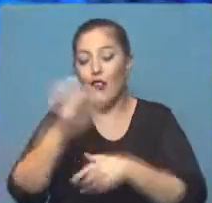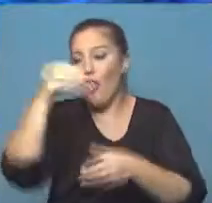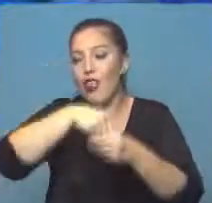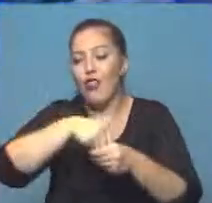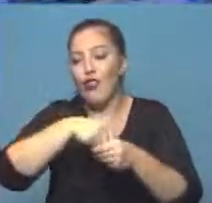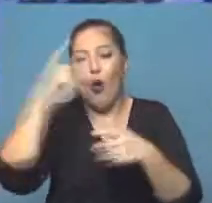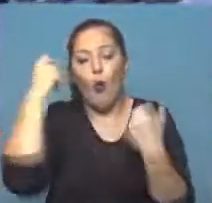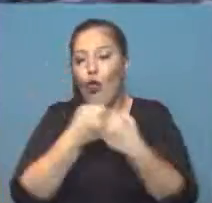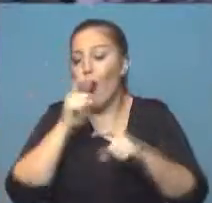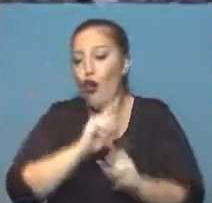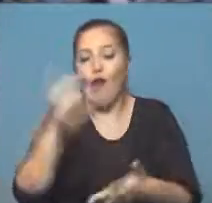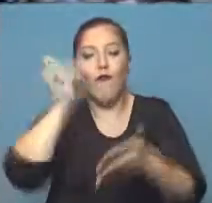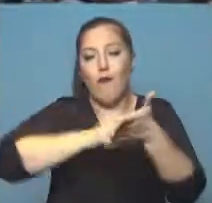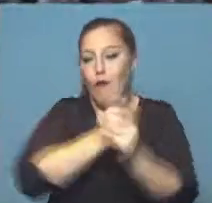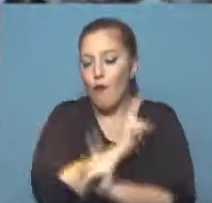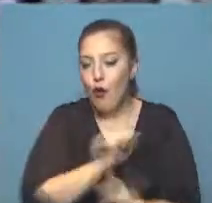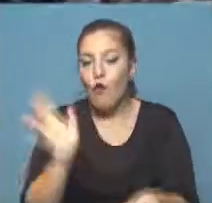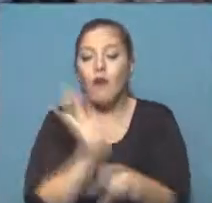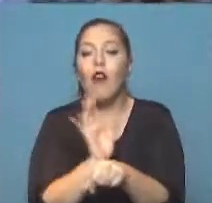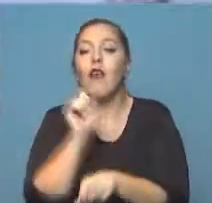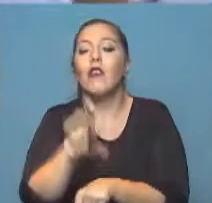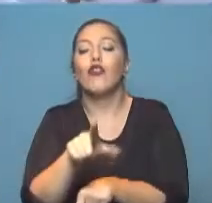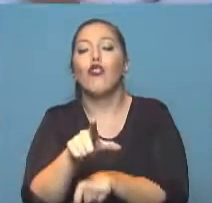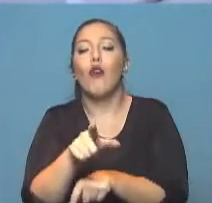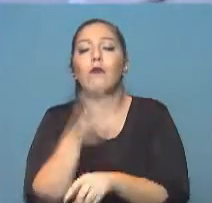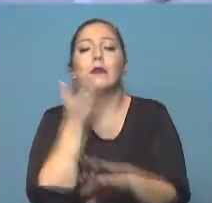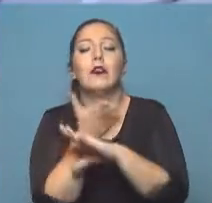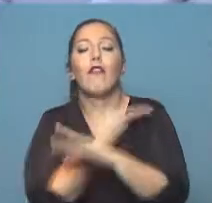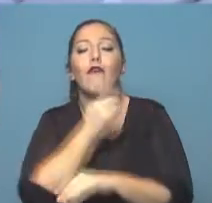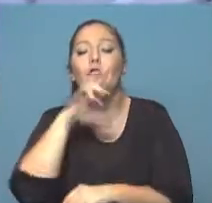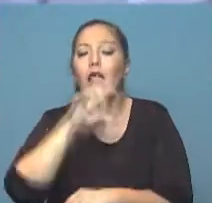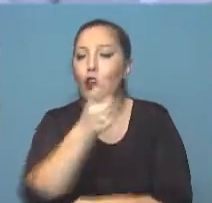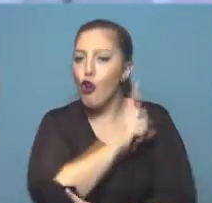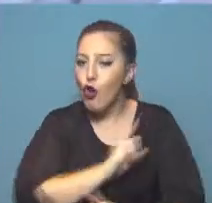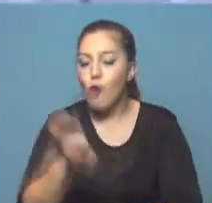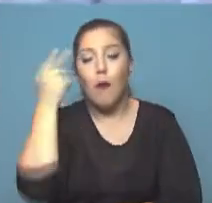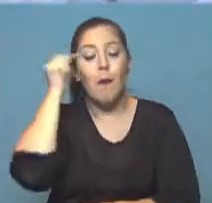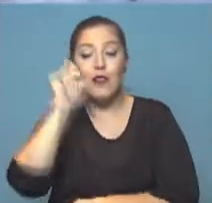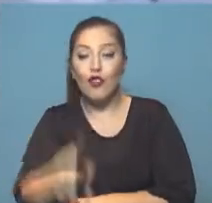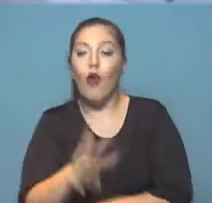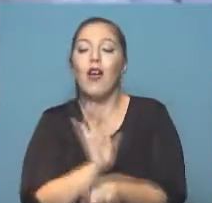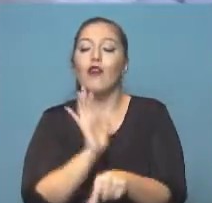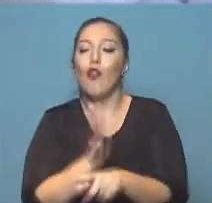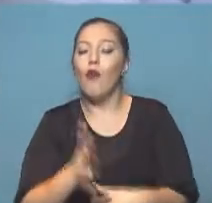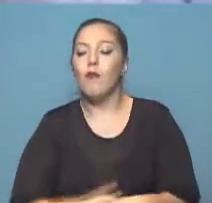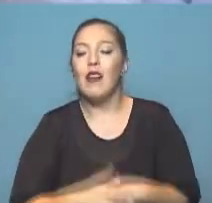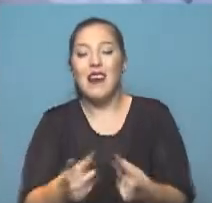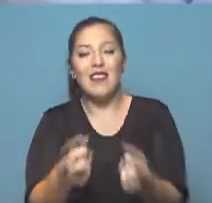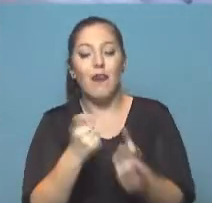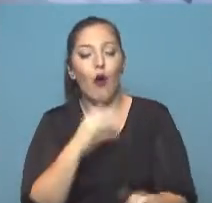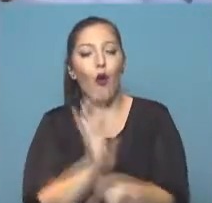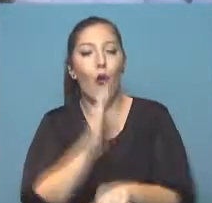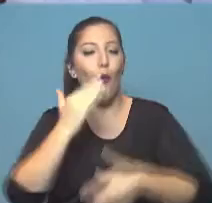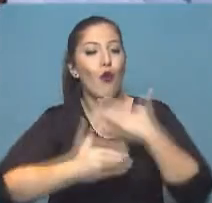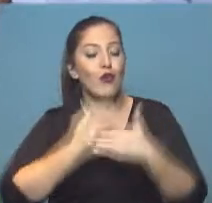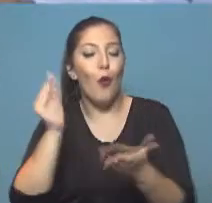estaba firmado en ningún lado, esto no era una exigencia de las FARC. Él pensó que esto requería el proceso